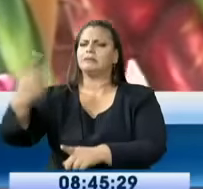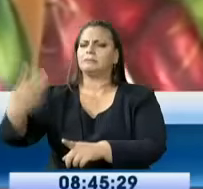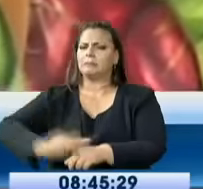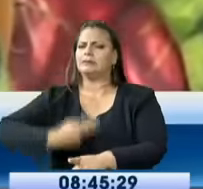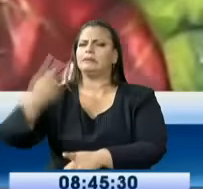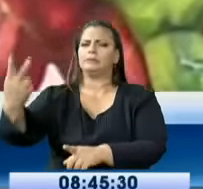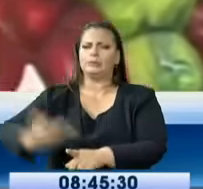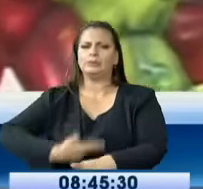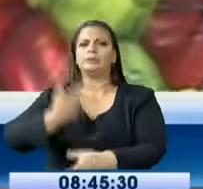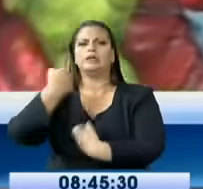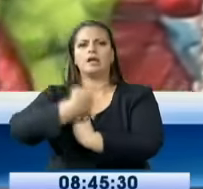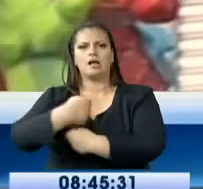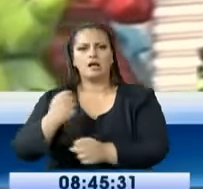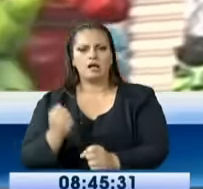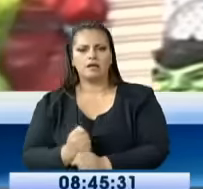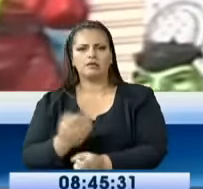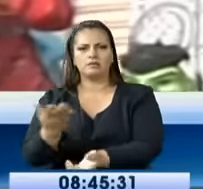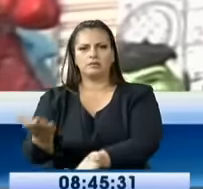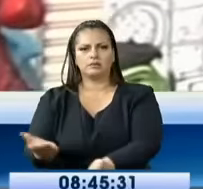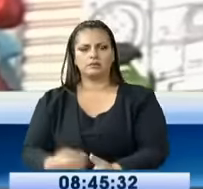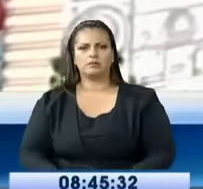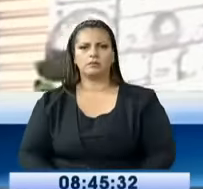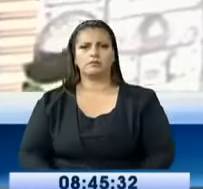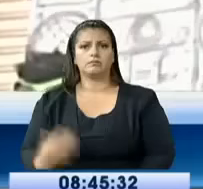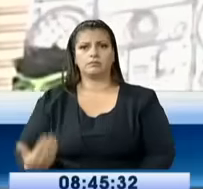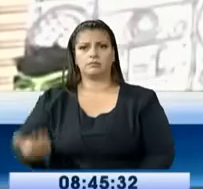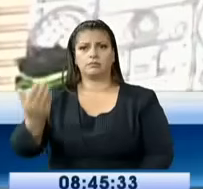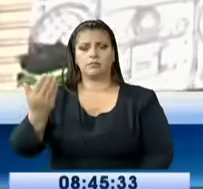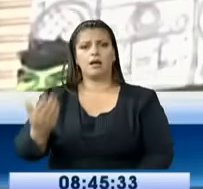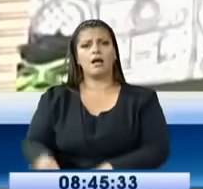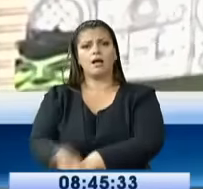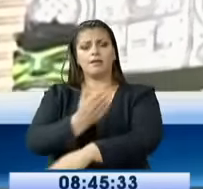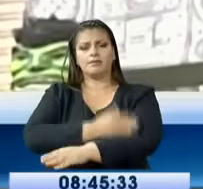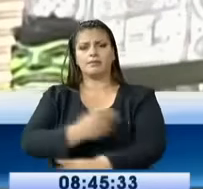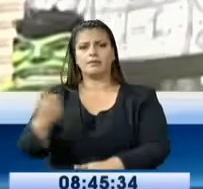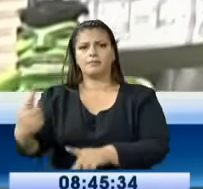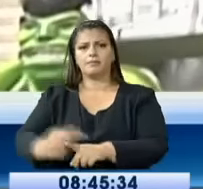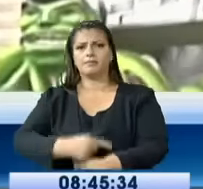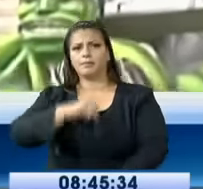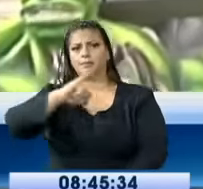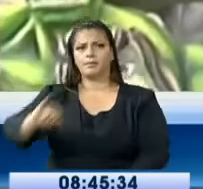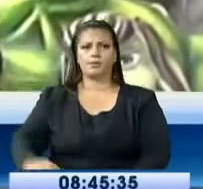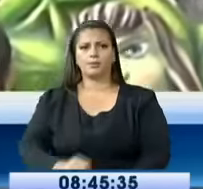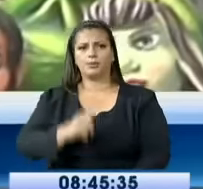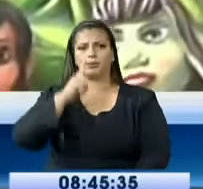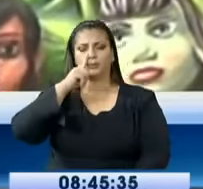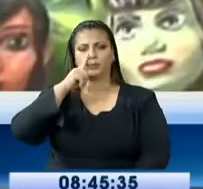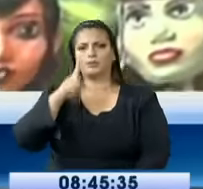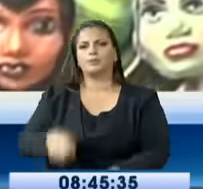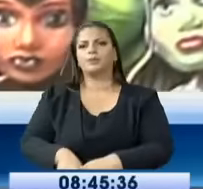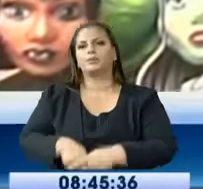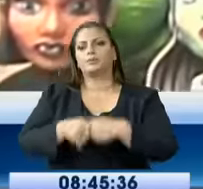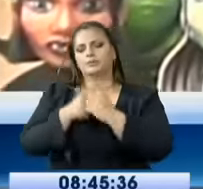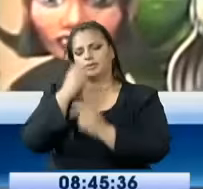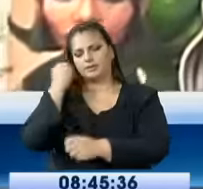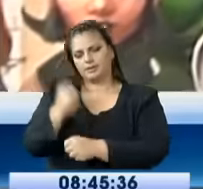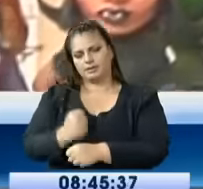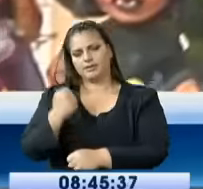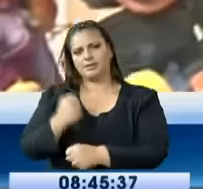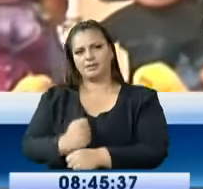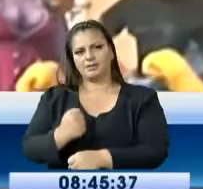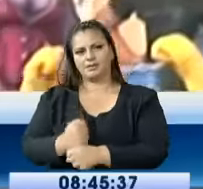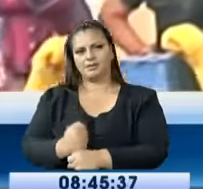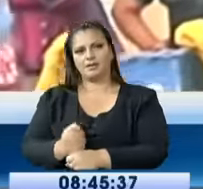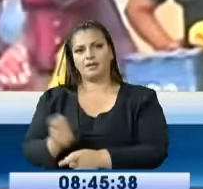meses elaborándolo desde el mes de junio, y que en estos días, cuando ya tienen sus puestos